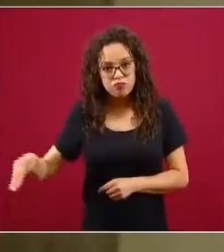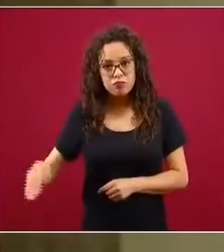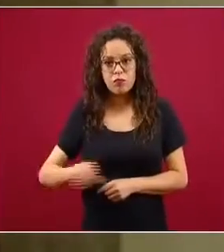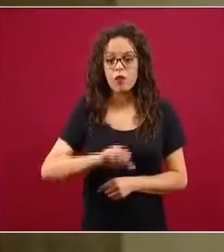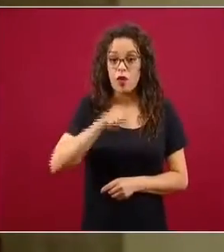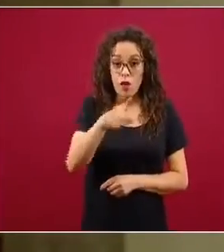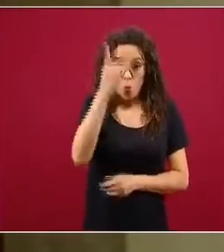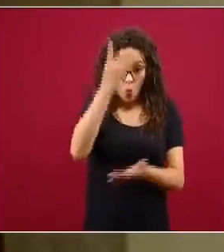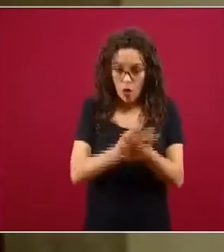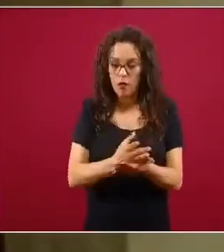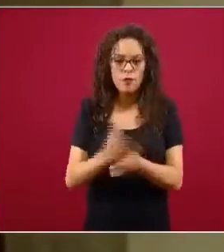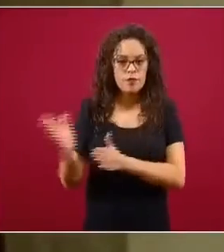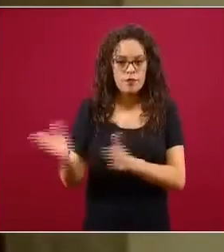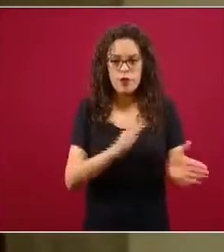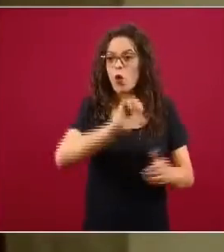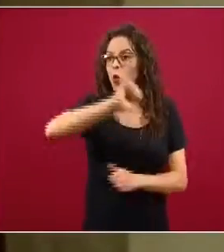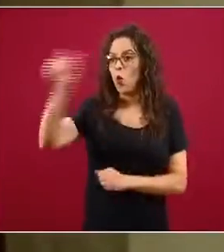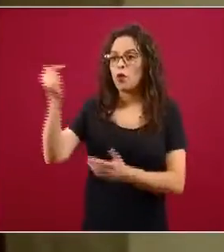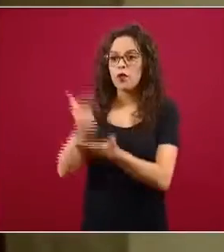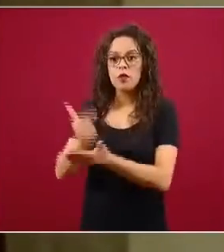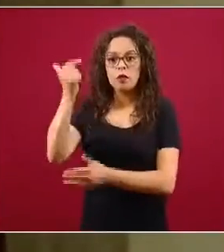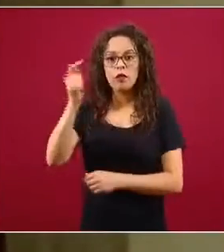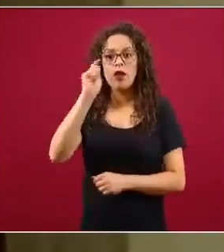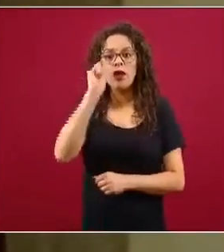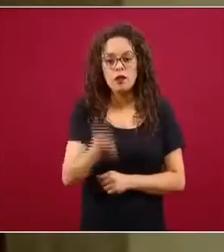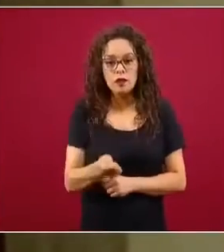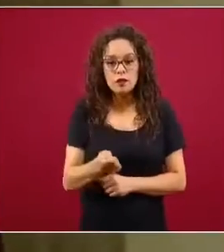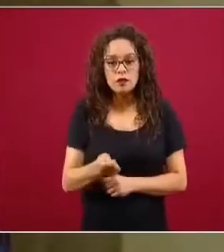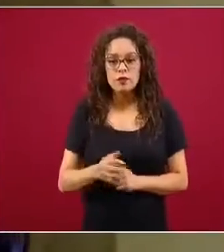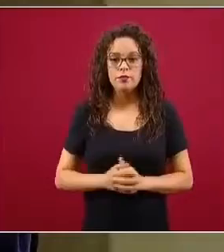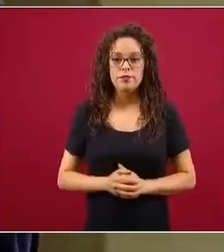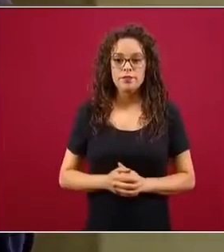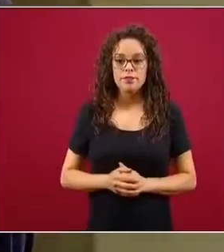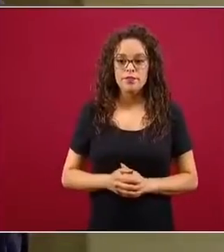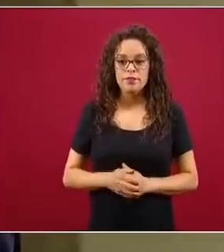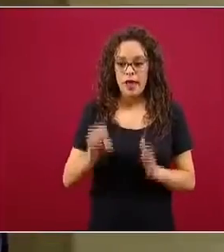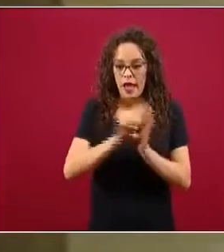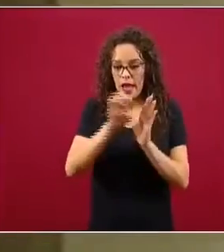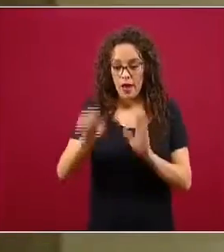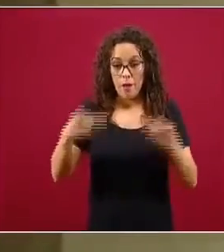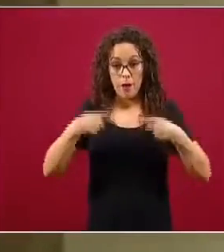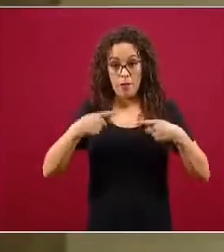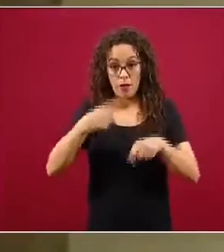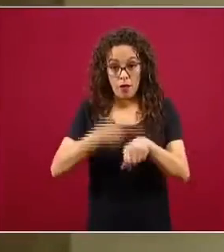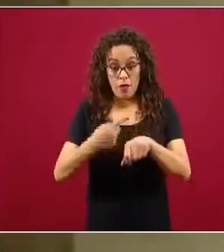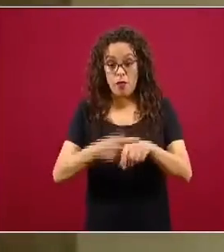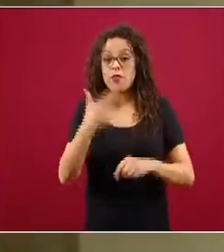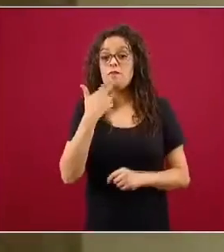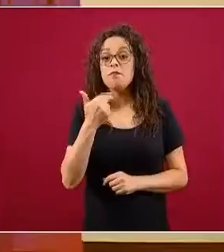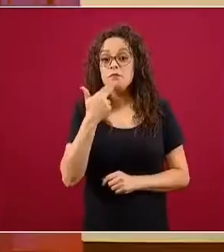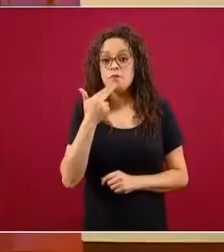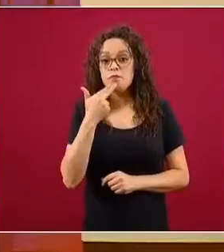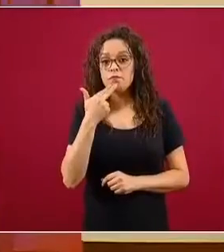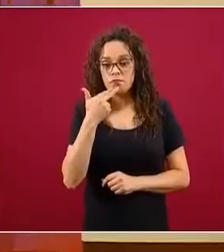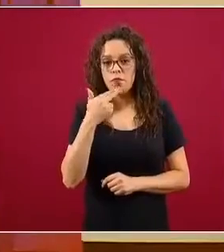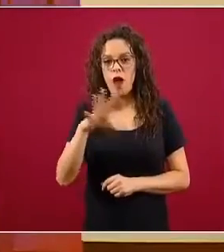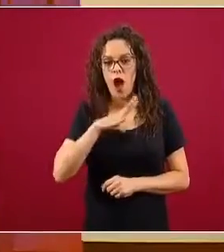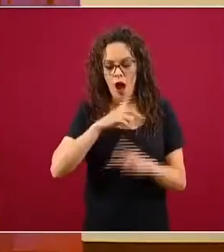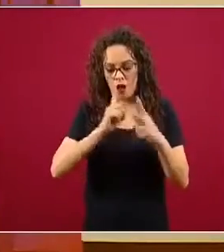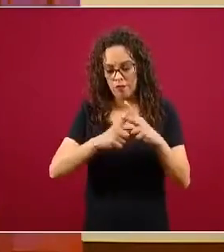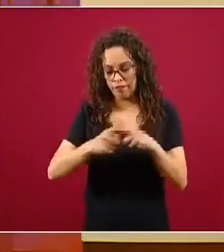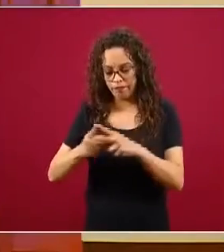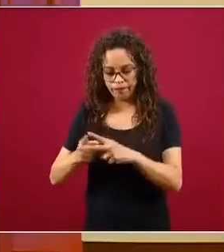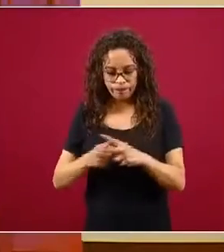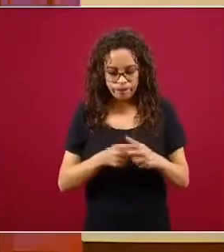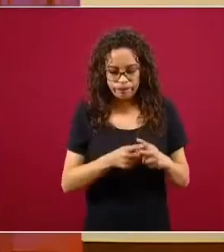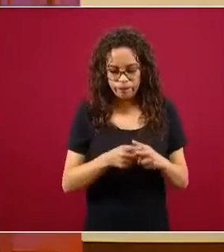graves en los que impacta es mortalidad prematura. Por ejemplo, personas con diabetes se ha estimado que mueren